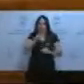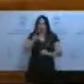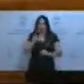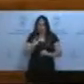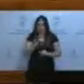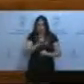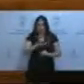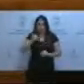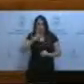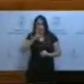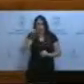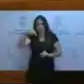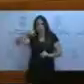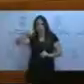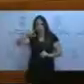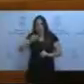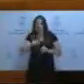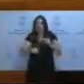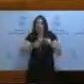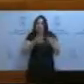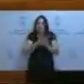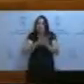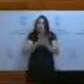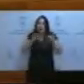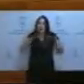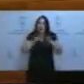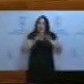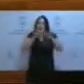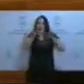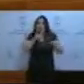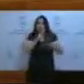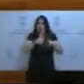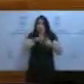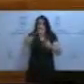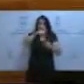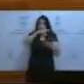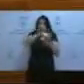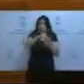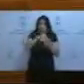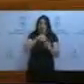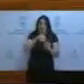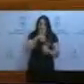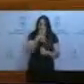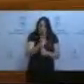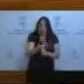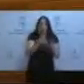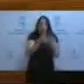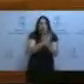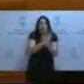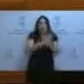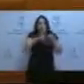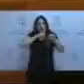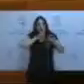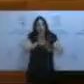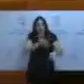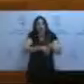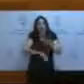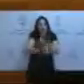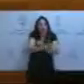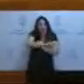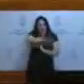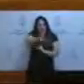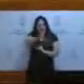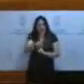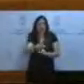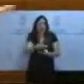Zamora. Luego hablamos de la divulgación, efectivamente, como se hace aquí en la Casa de Lobos, se explica la historia, la etnografía. Bien, esto no le digo nada de lo que es